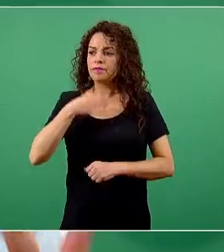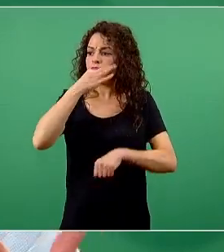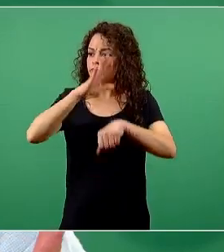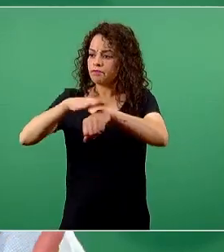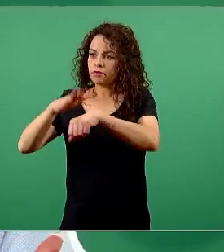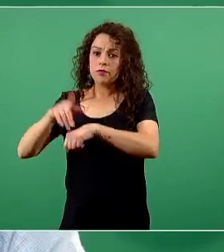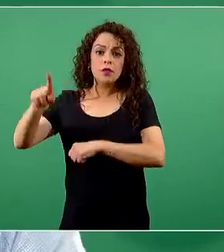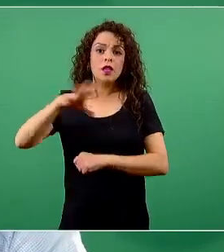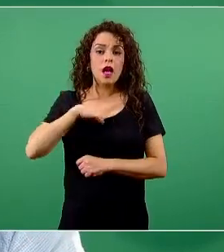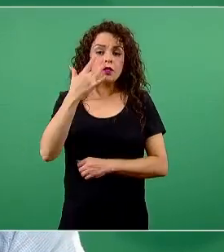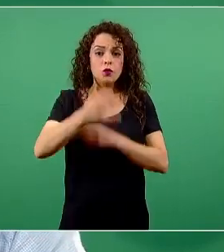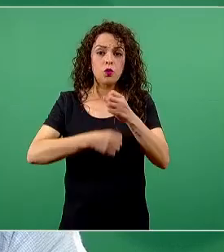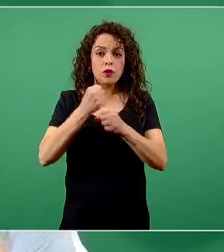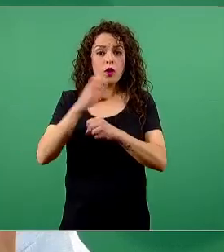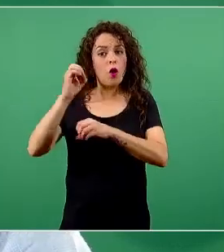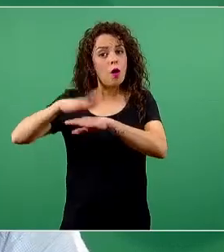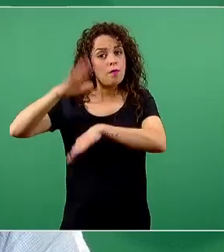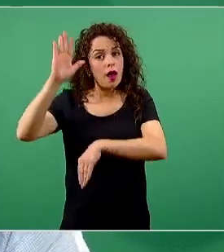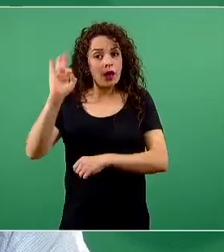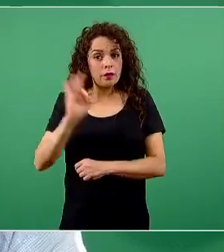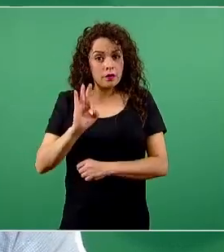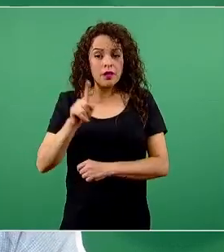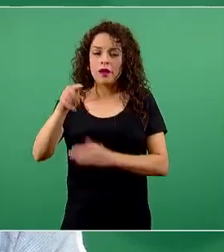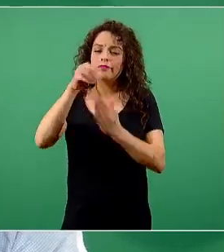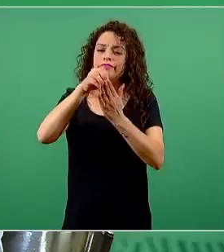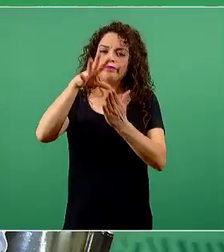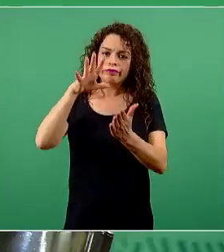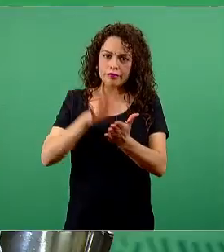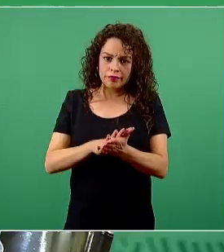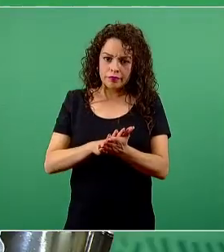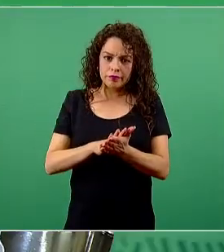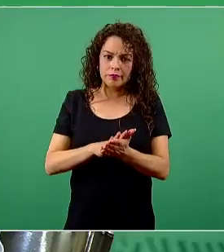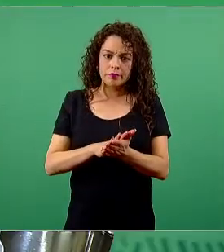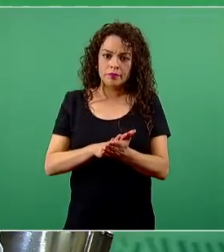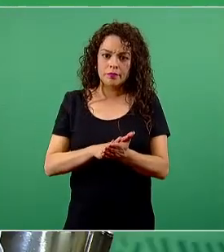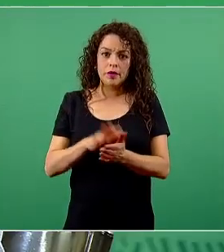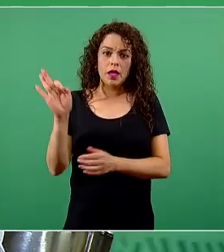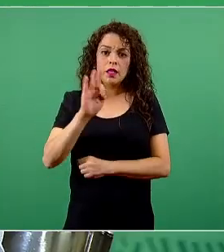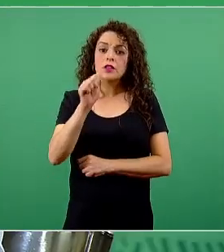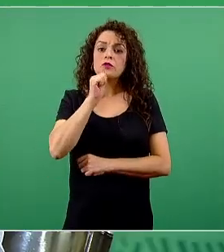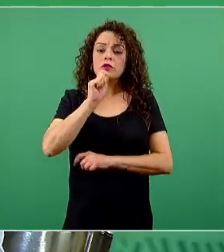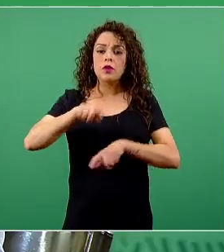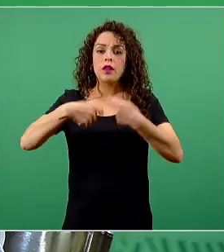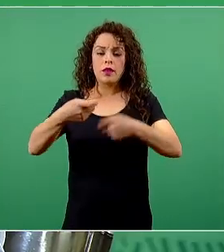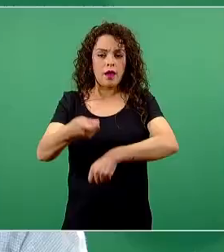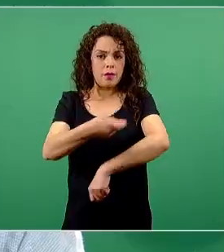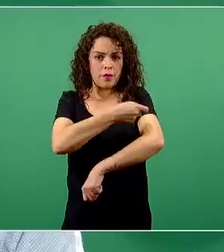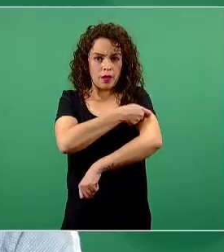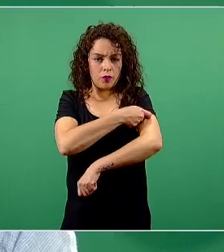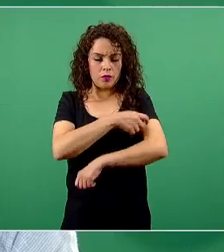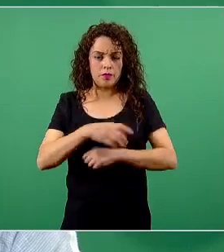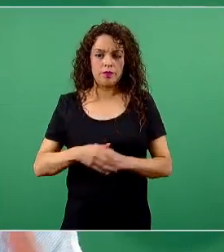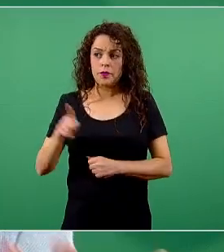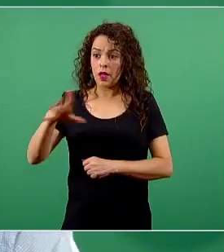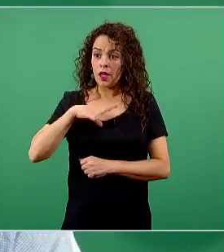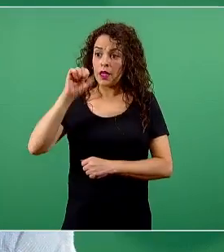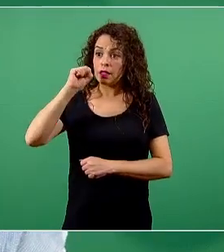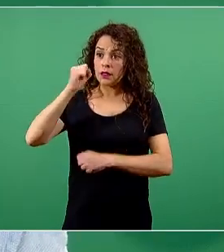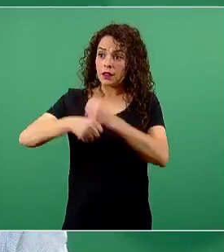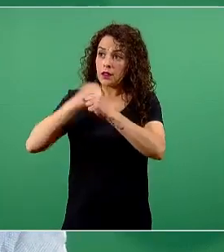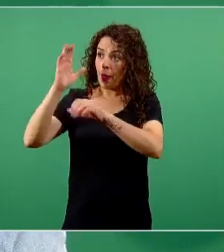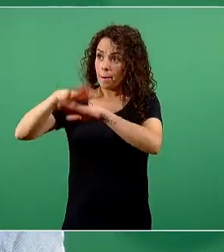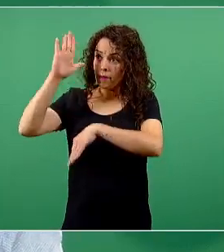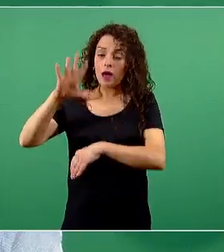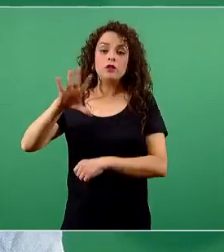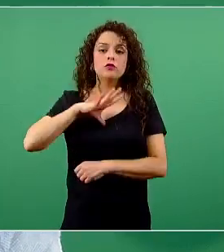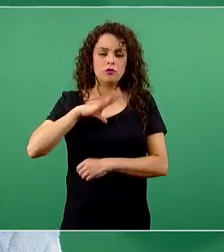o más, que se registre si es que no ha sido vacunada. Y si usted tiene 60 y más, sigue abierta